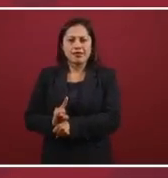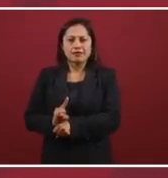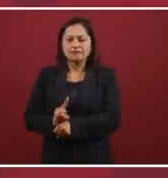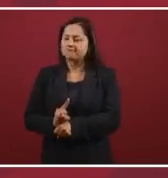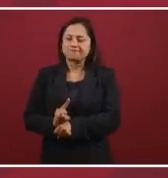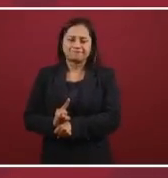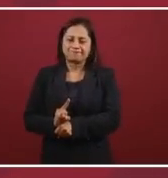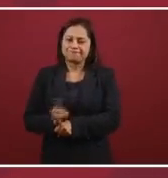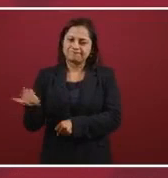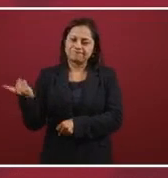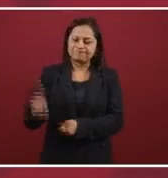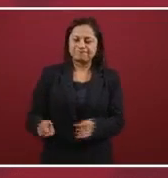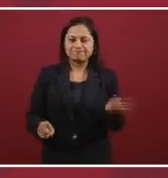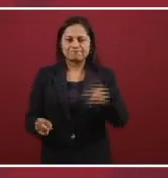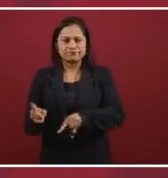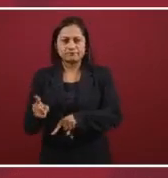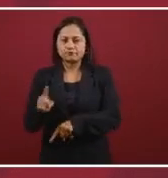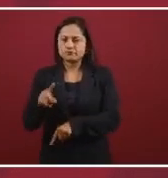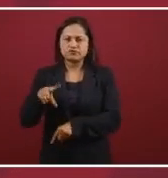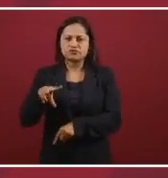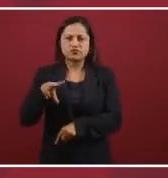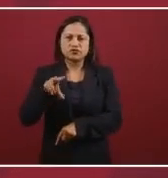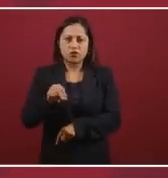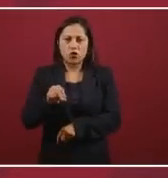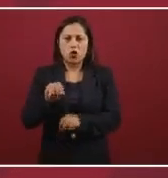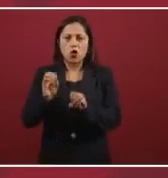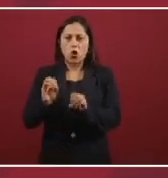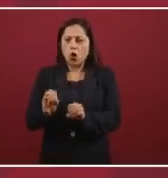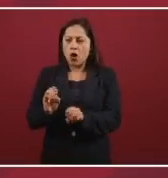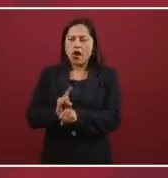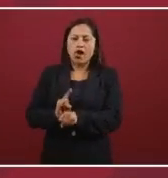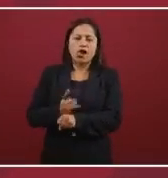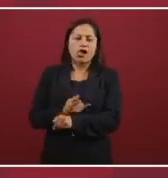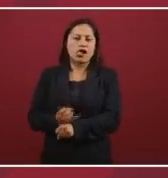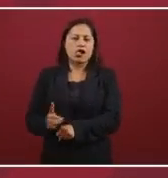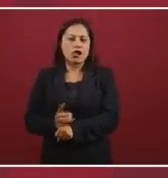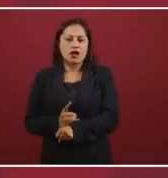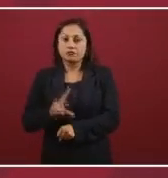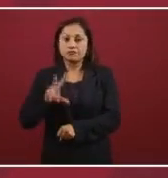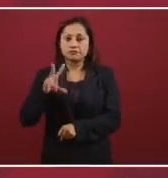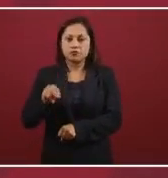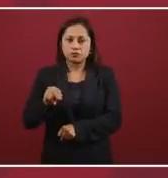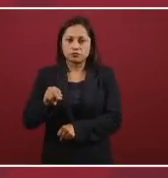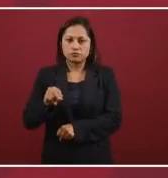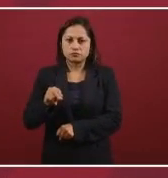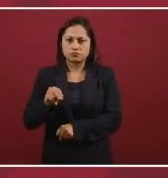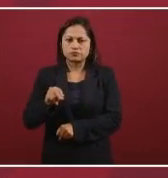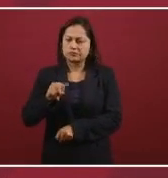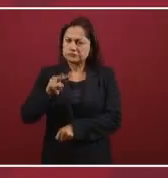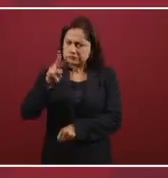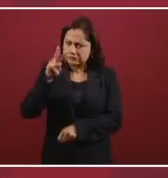nada de dicta blanda, sino construir una auténtica democracia.